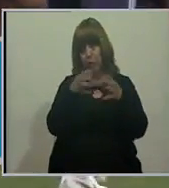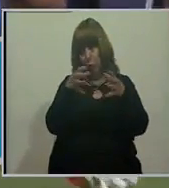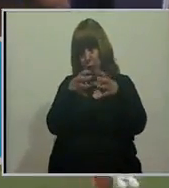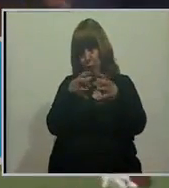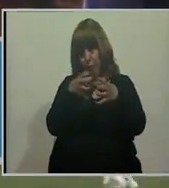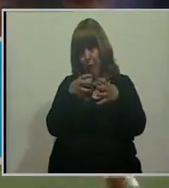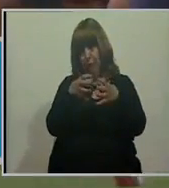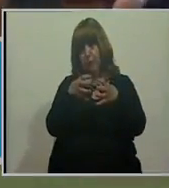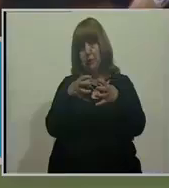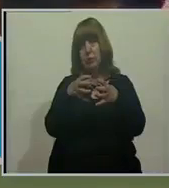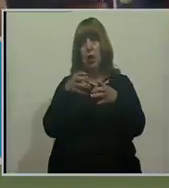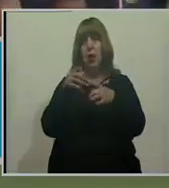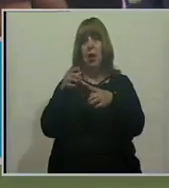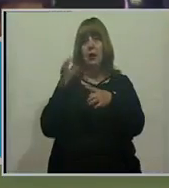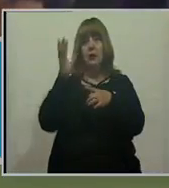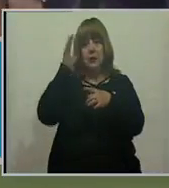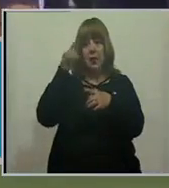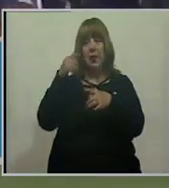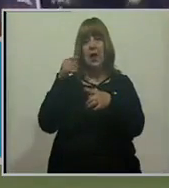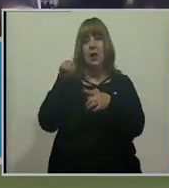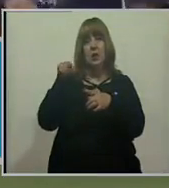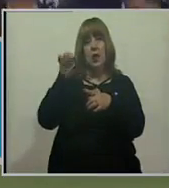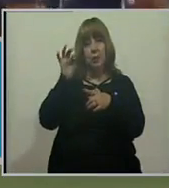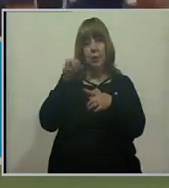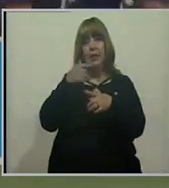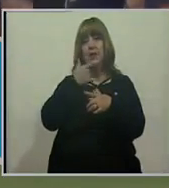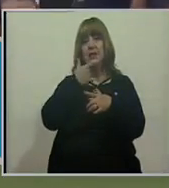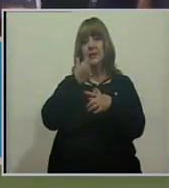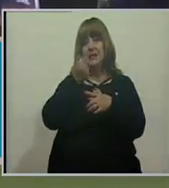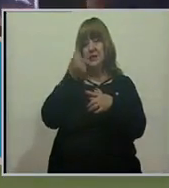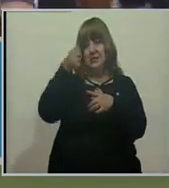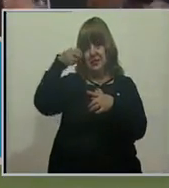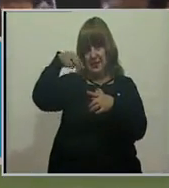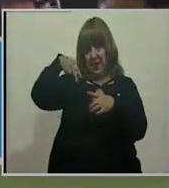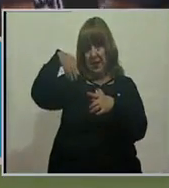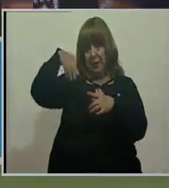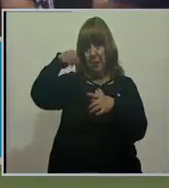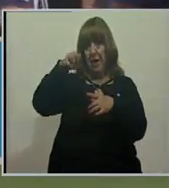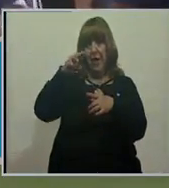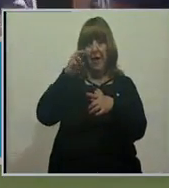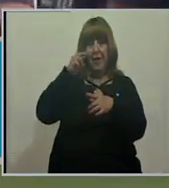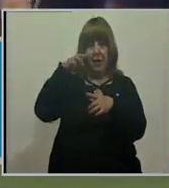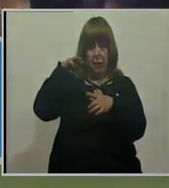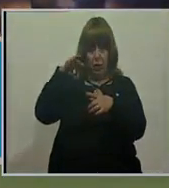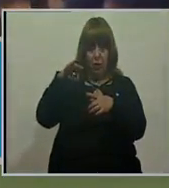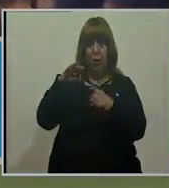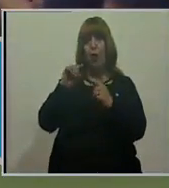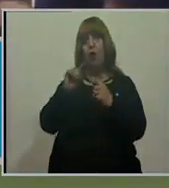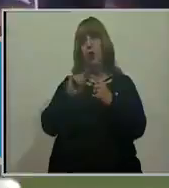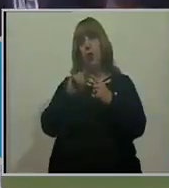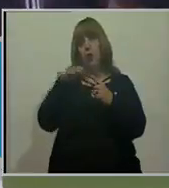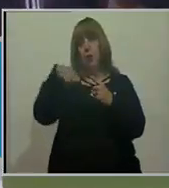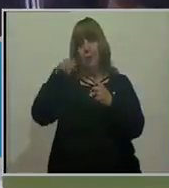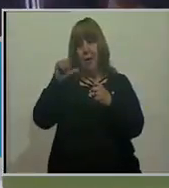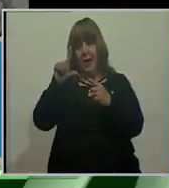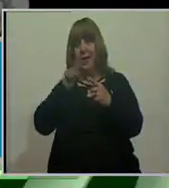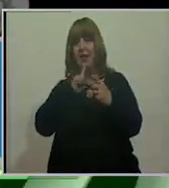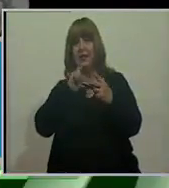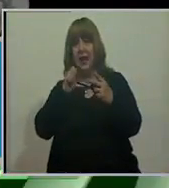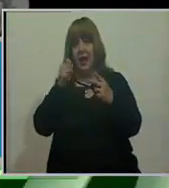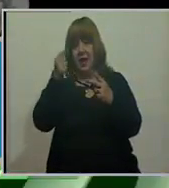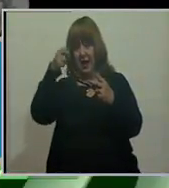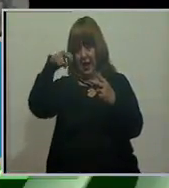con todo respeto por esas selecciones, pero hay selecciones de muy bajo nivel que se han ofrecido para jugar con la Argentina, como San Marino, Malta,